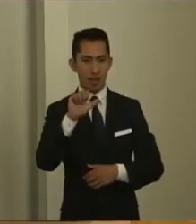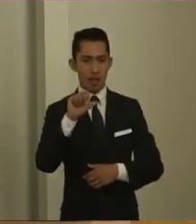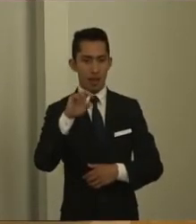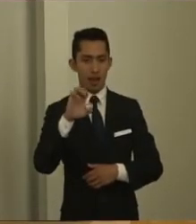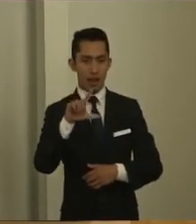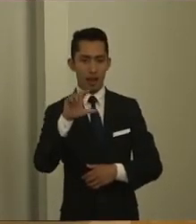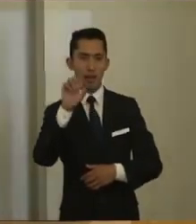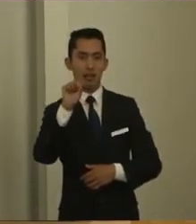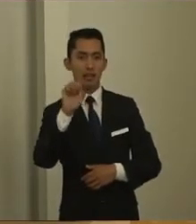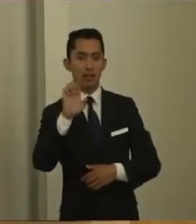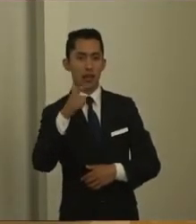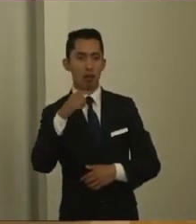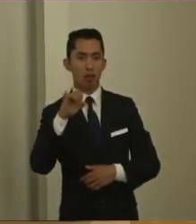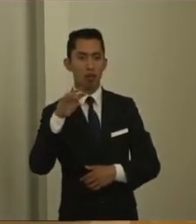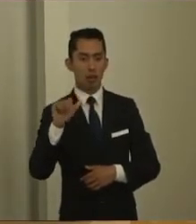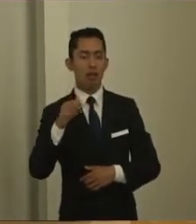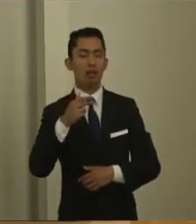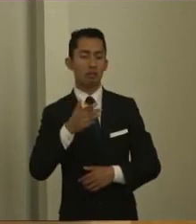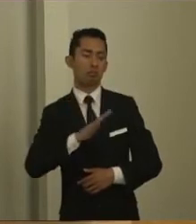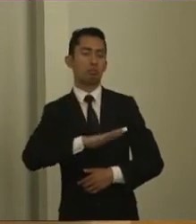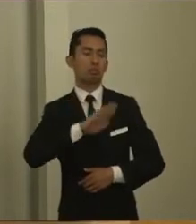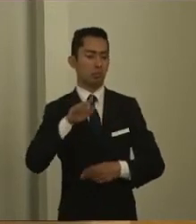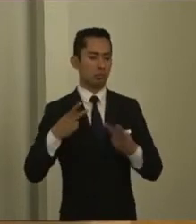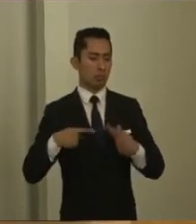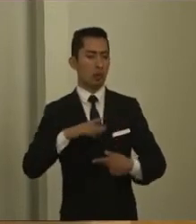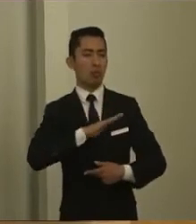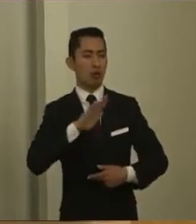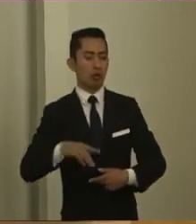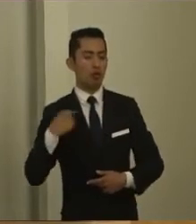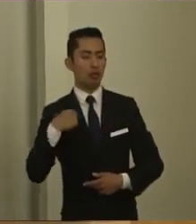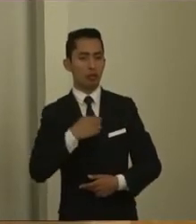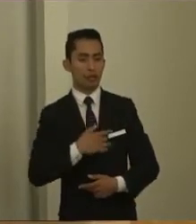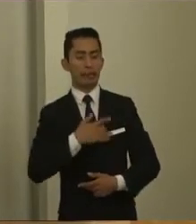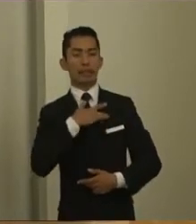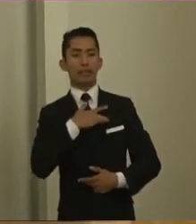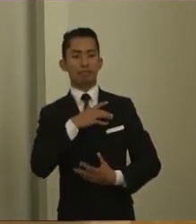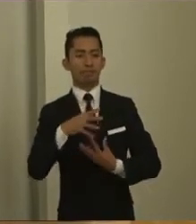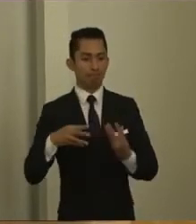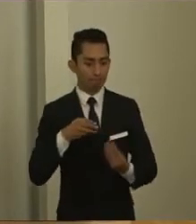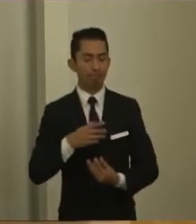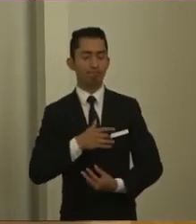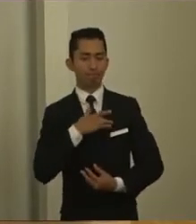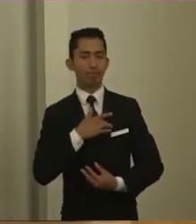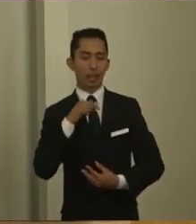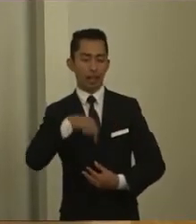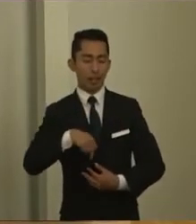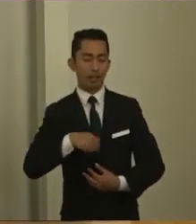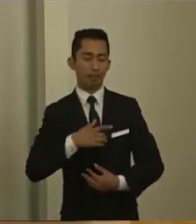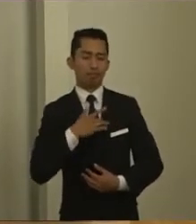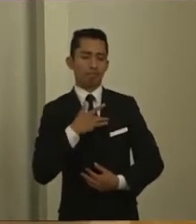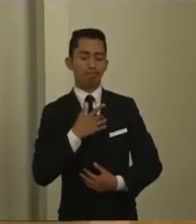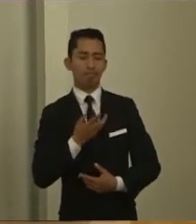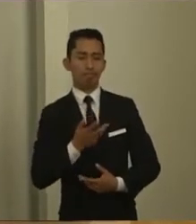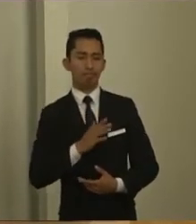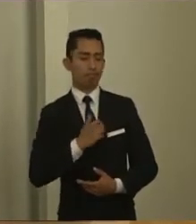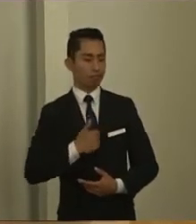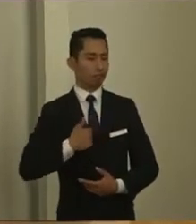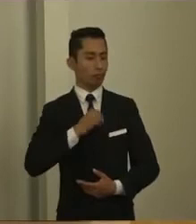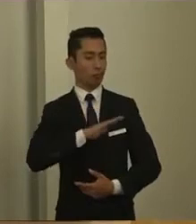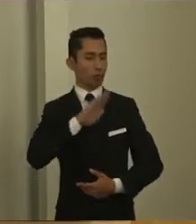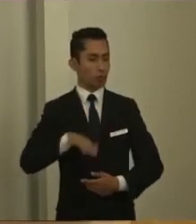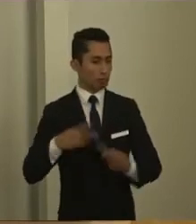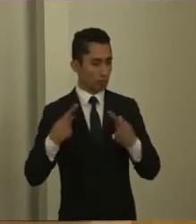académico un gran intelectual y nos solidarizamos con la comunidad académica del colegio de mexico